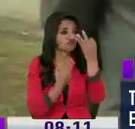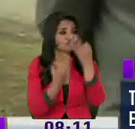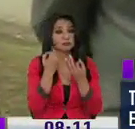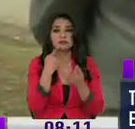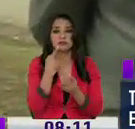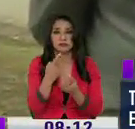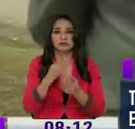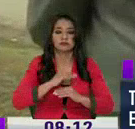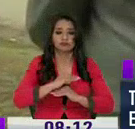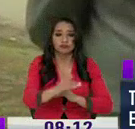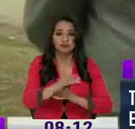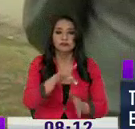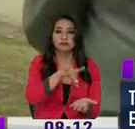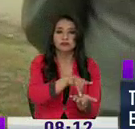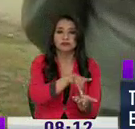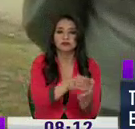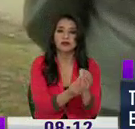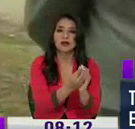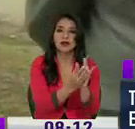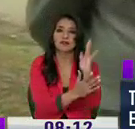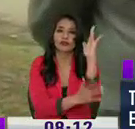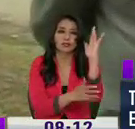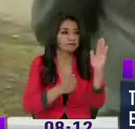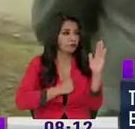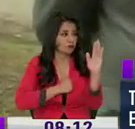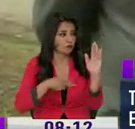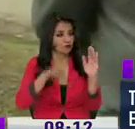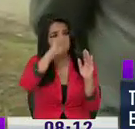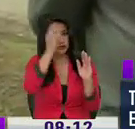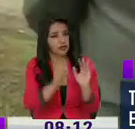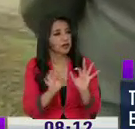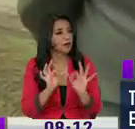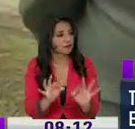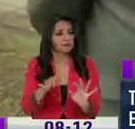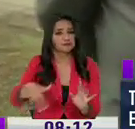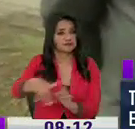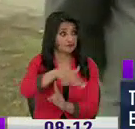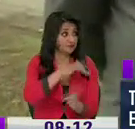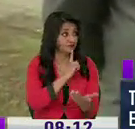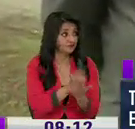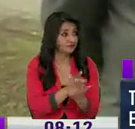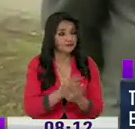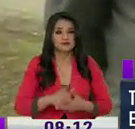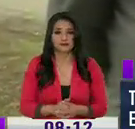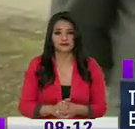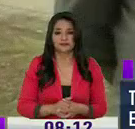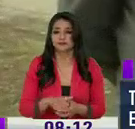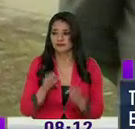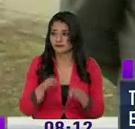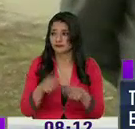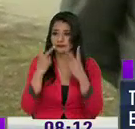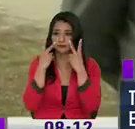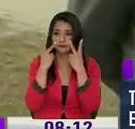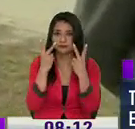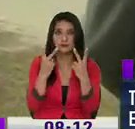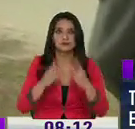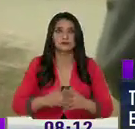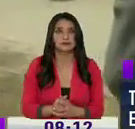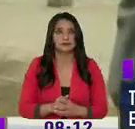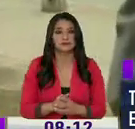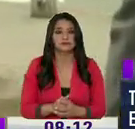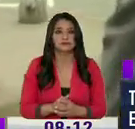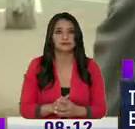están sembrando árboles nativos de aquí de la Sierra Ecuatoriana en estos parques. Como usted podrá ver, las cuadrillas del EMOB